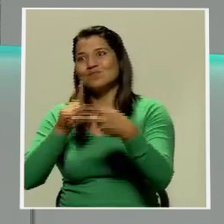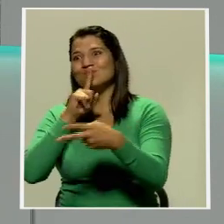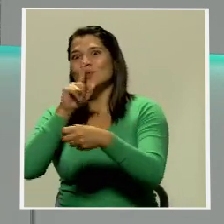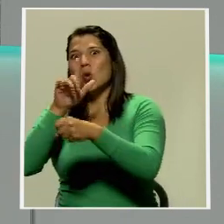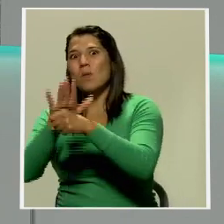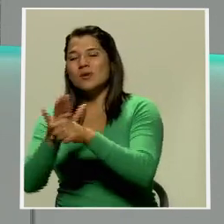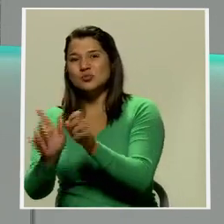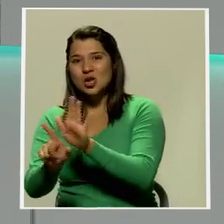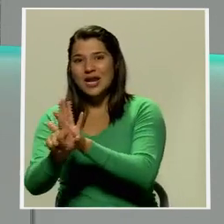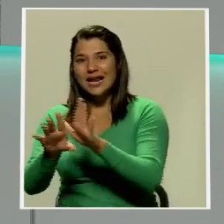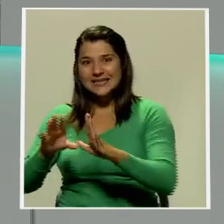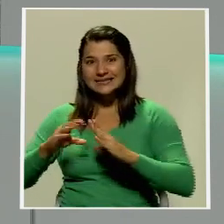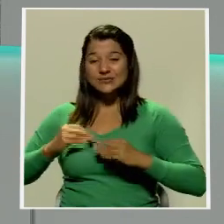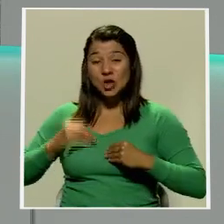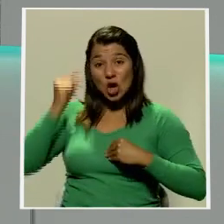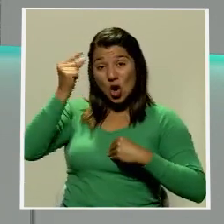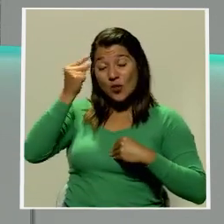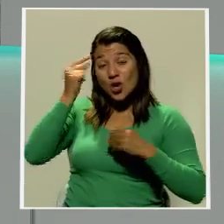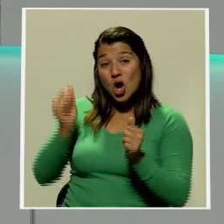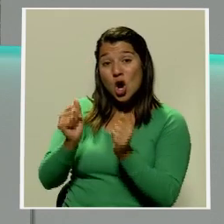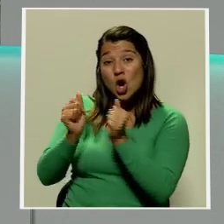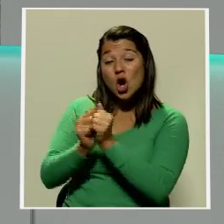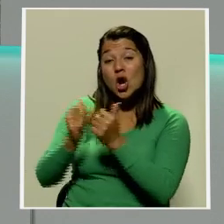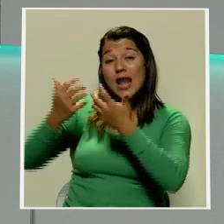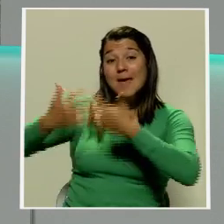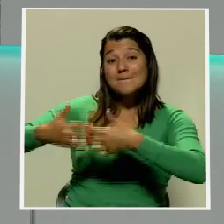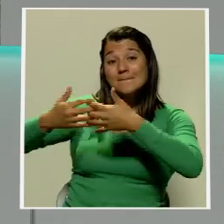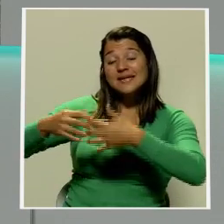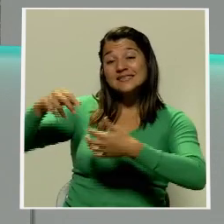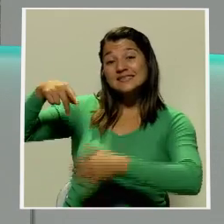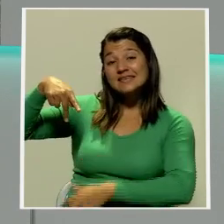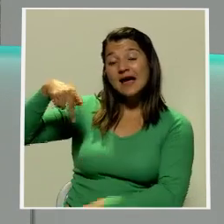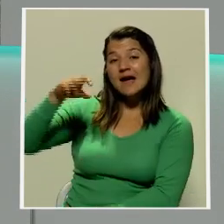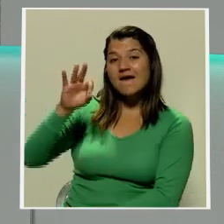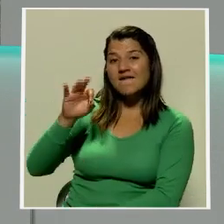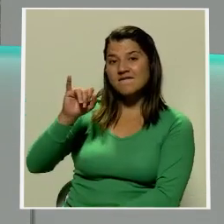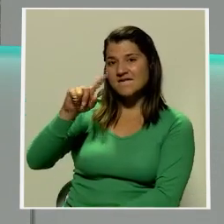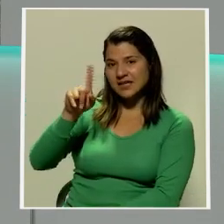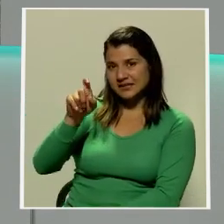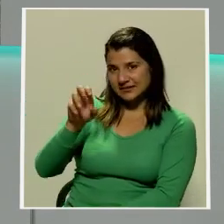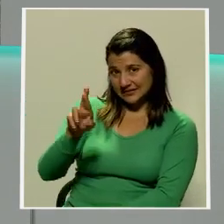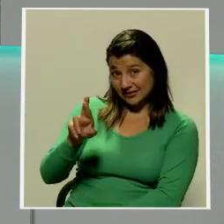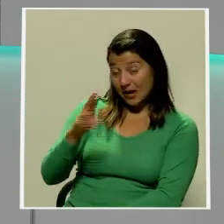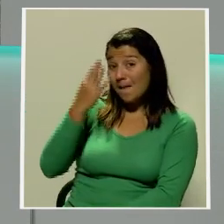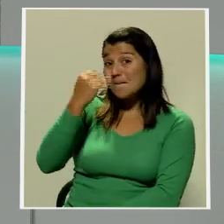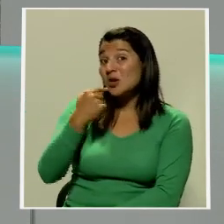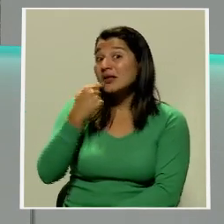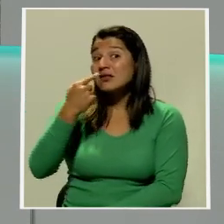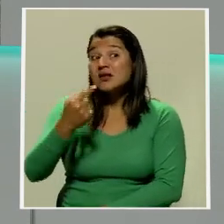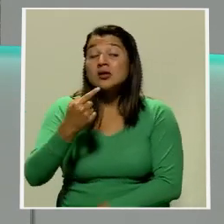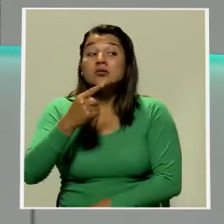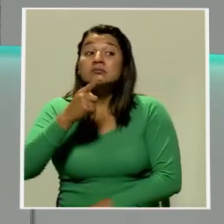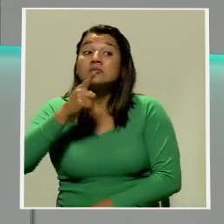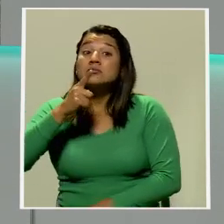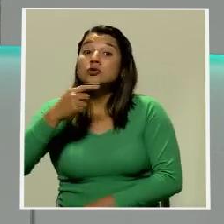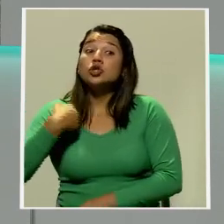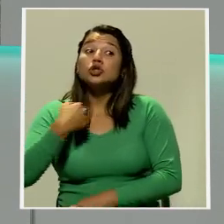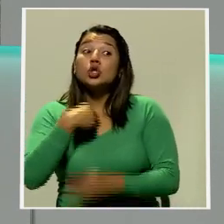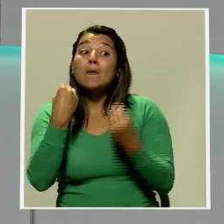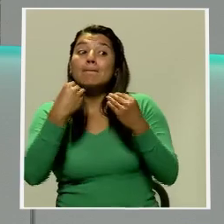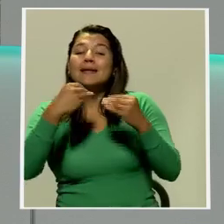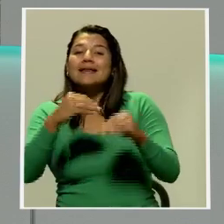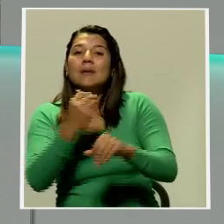que adquirió con el laboratorio Pfizer-BioNTech, quien les impuso una serie de cláusulas de